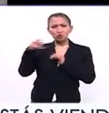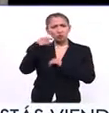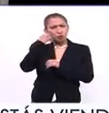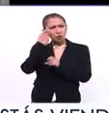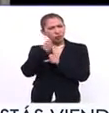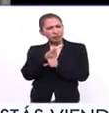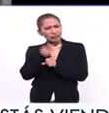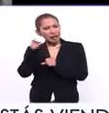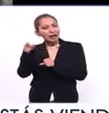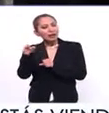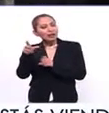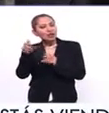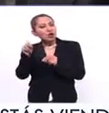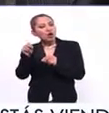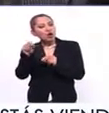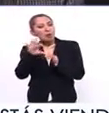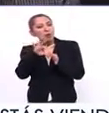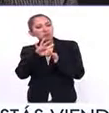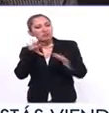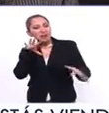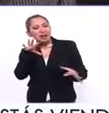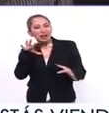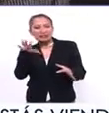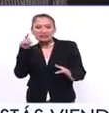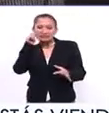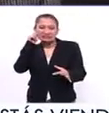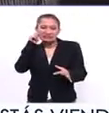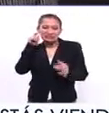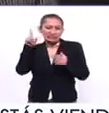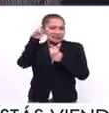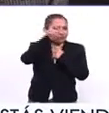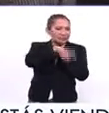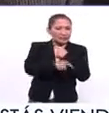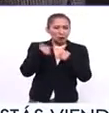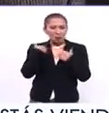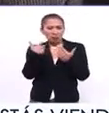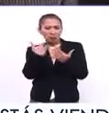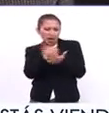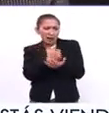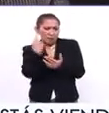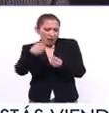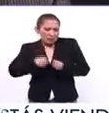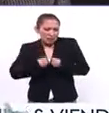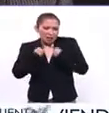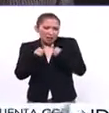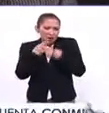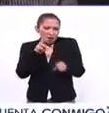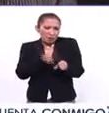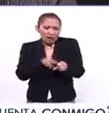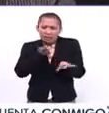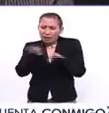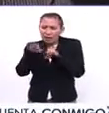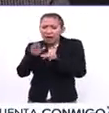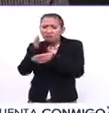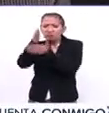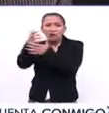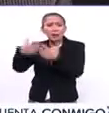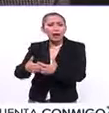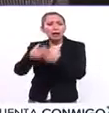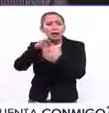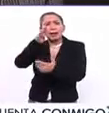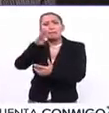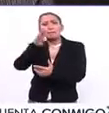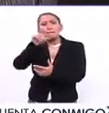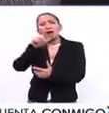voluntad de no zafarse pese a la necesidad de hacer dinero, digamos, para sobrevivir, y trabajar en empresas como en